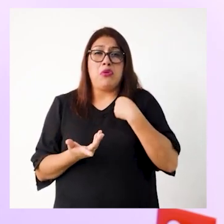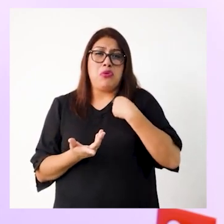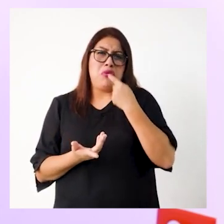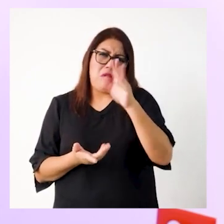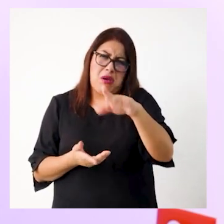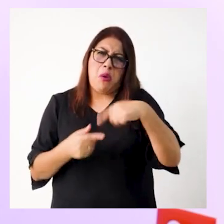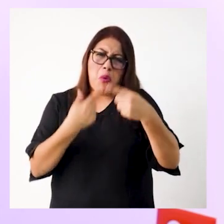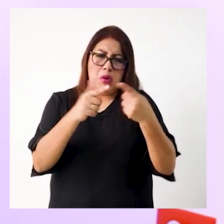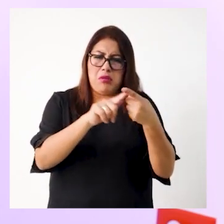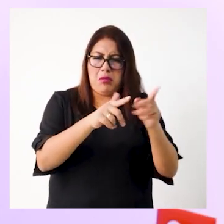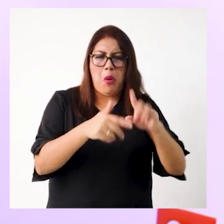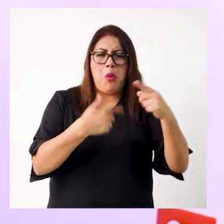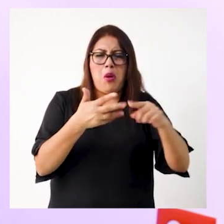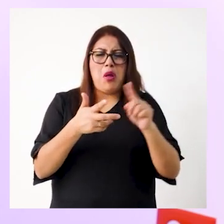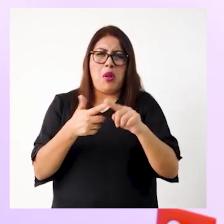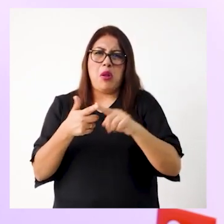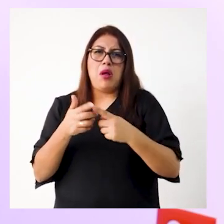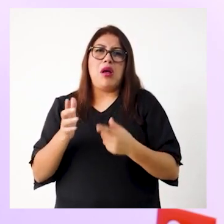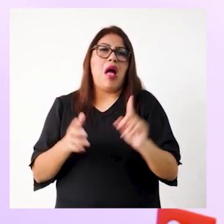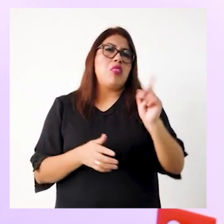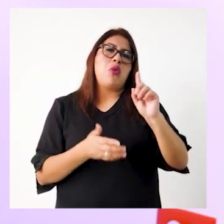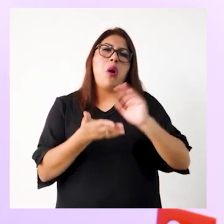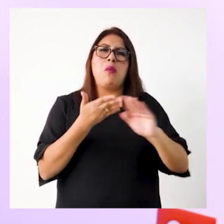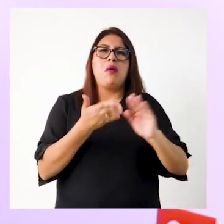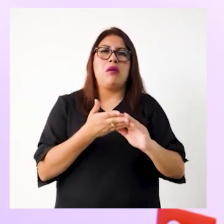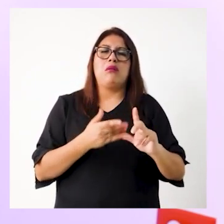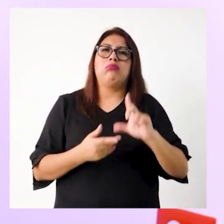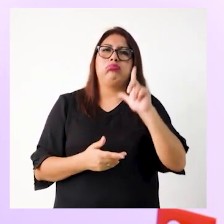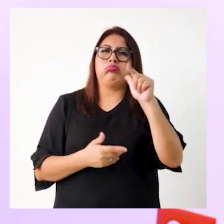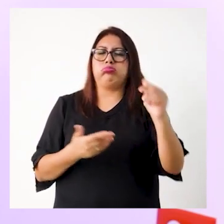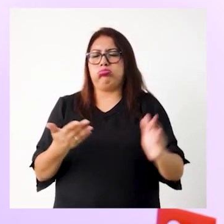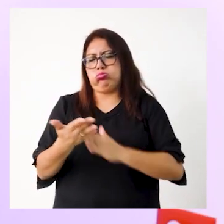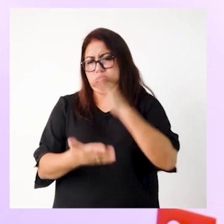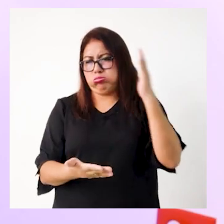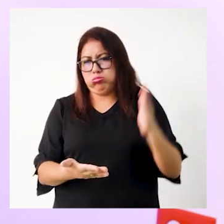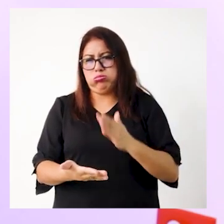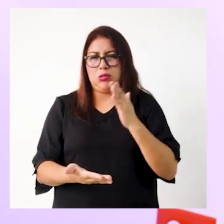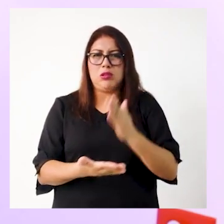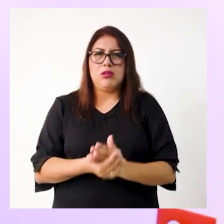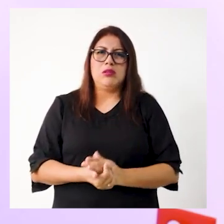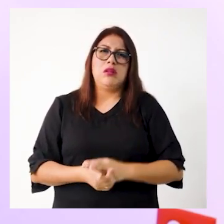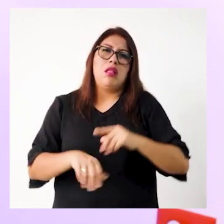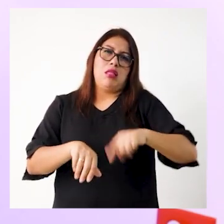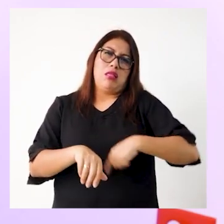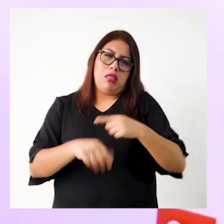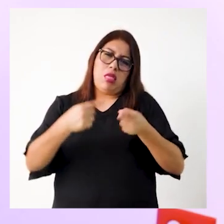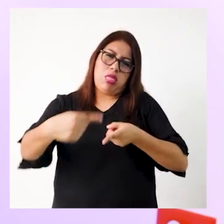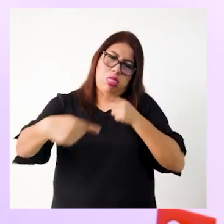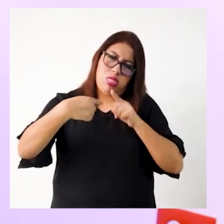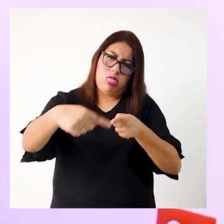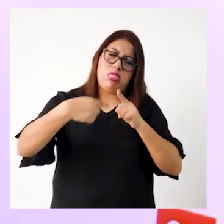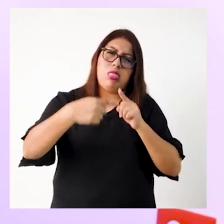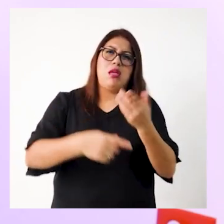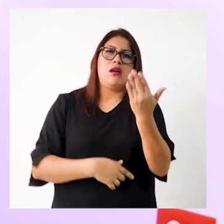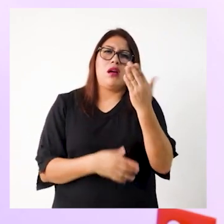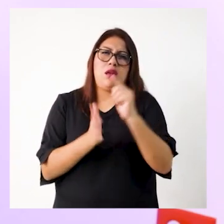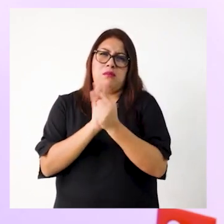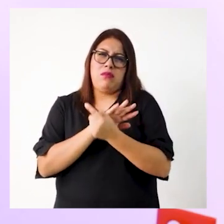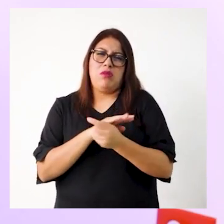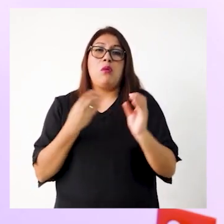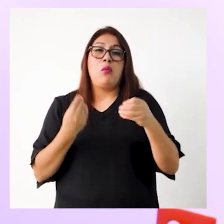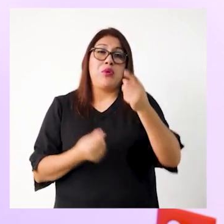dedo, que ponga el índice de la mano izquierda. No, señor, eso no está. Y se generó un problema que nos tomó en resolver 15 minutos, ¿no? Porque no